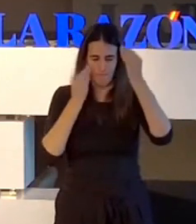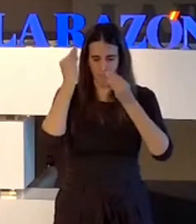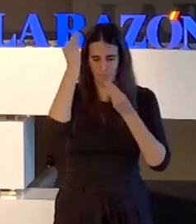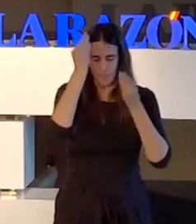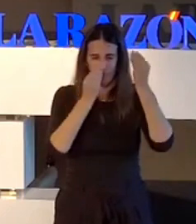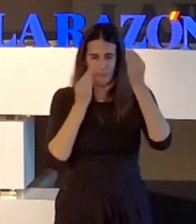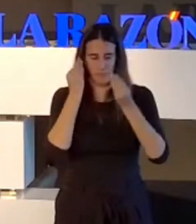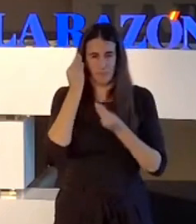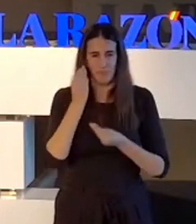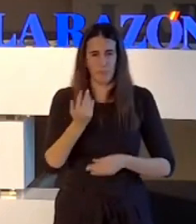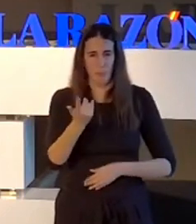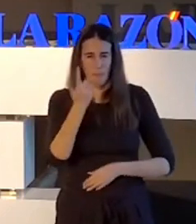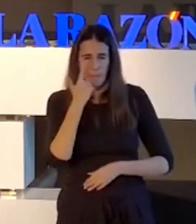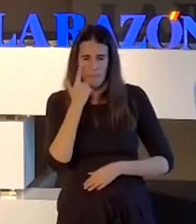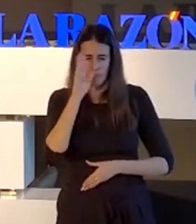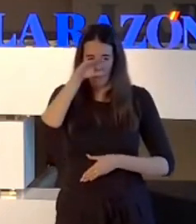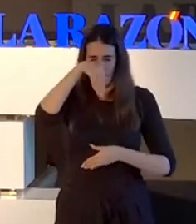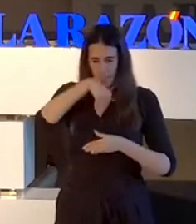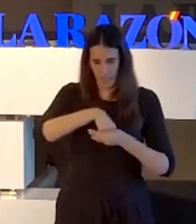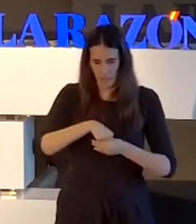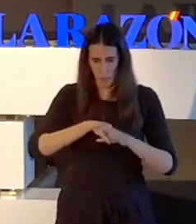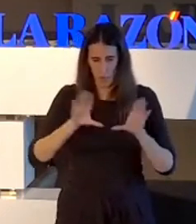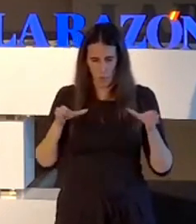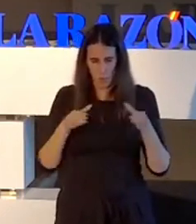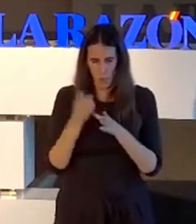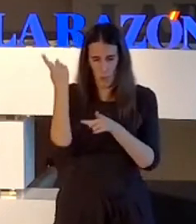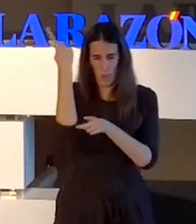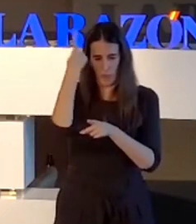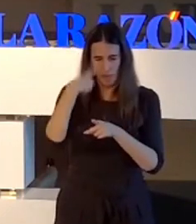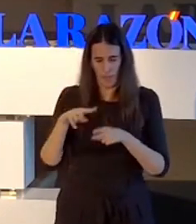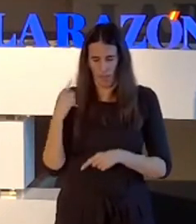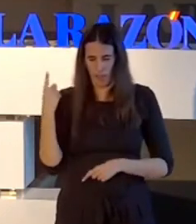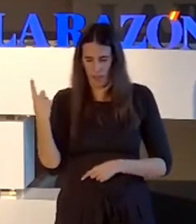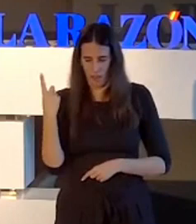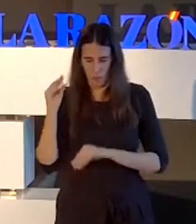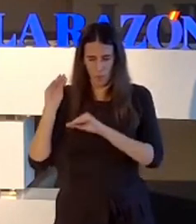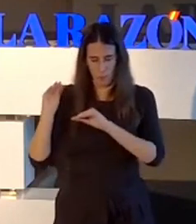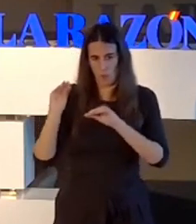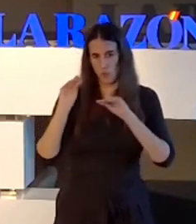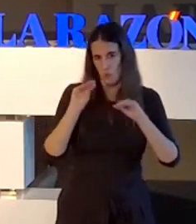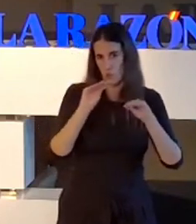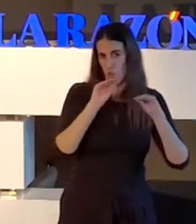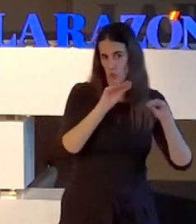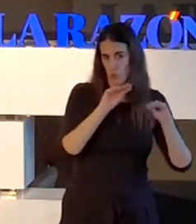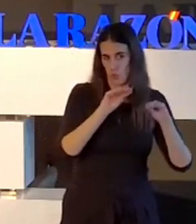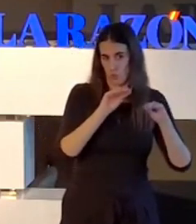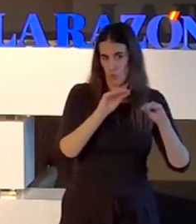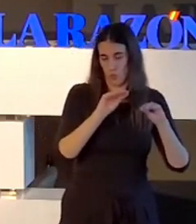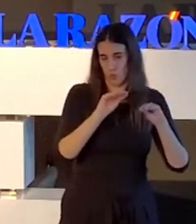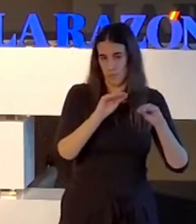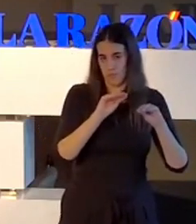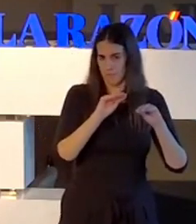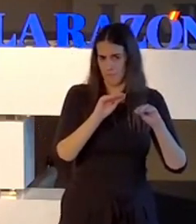preocupados por las diferencias que podemos tener en este lado de la